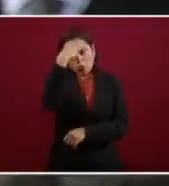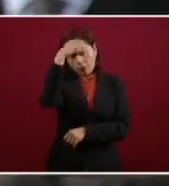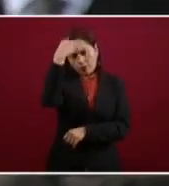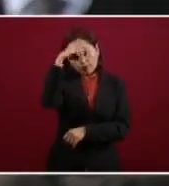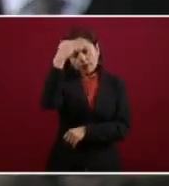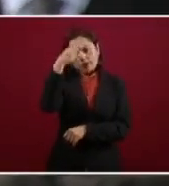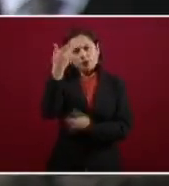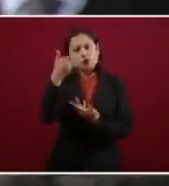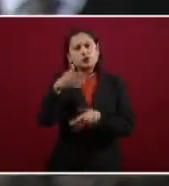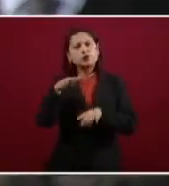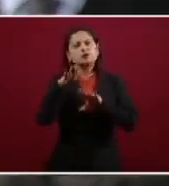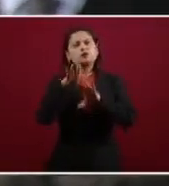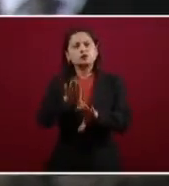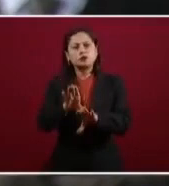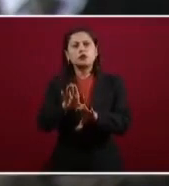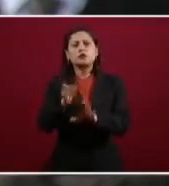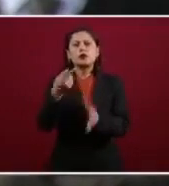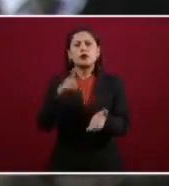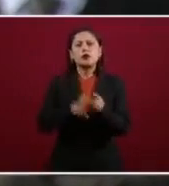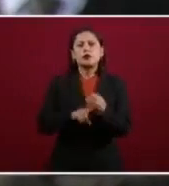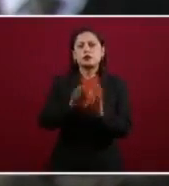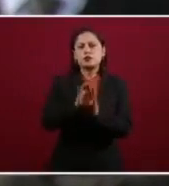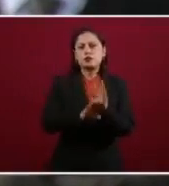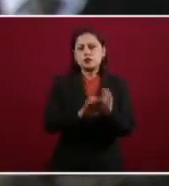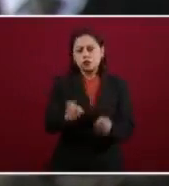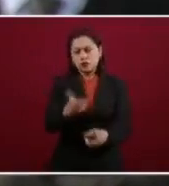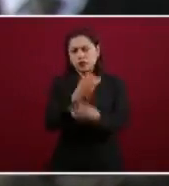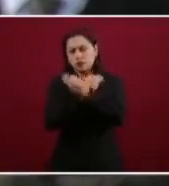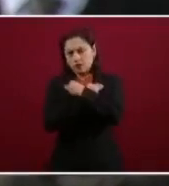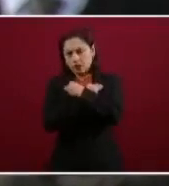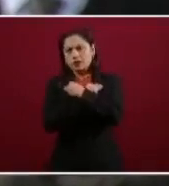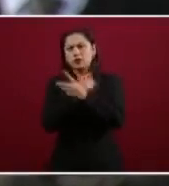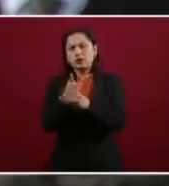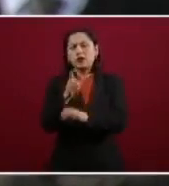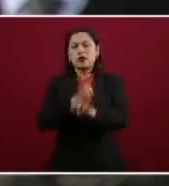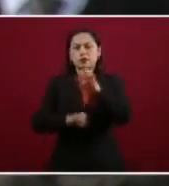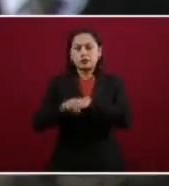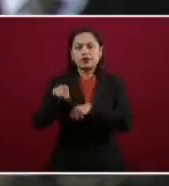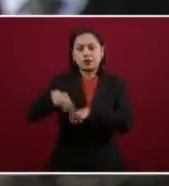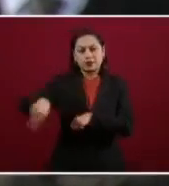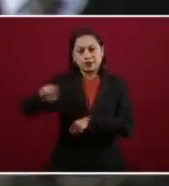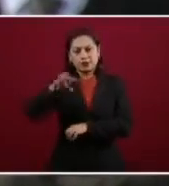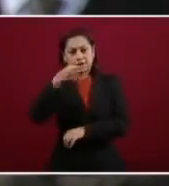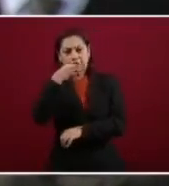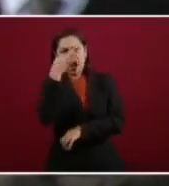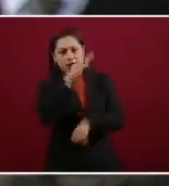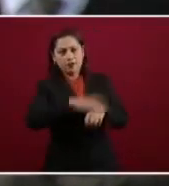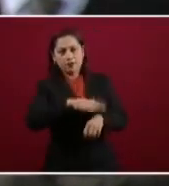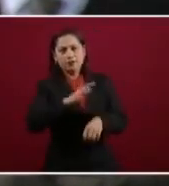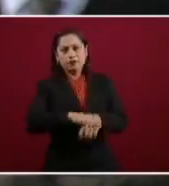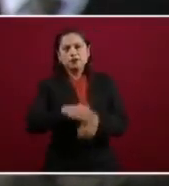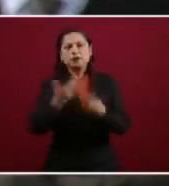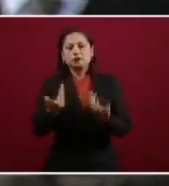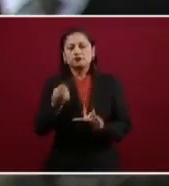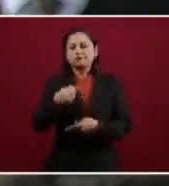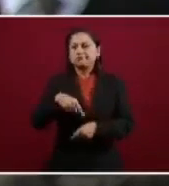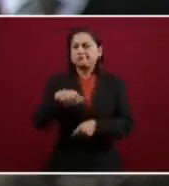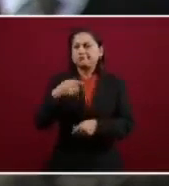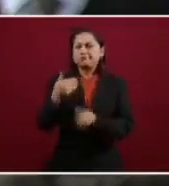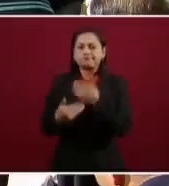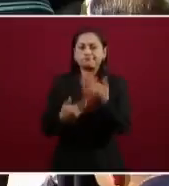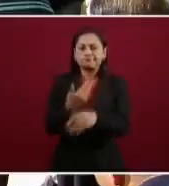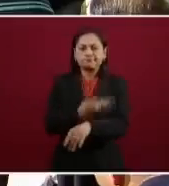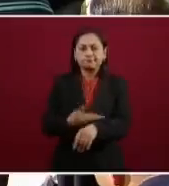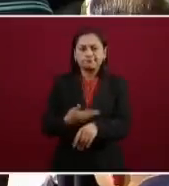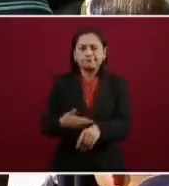del código de ética empresarial que le han comentado a los empresarios valga la redundancia que están preparando o sea fue como que un poco